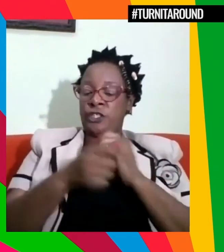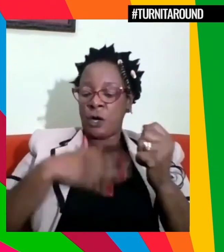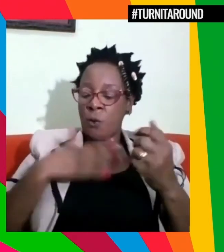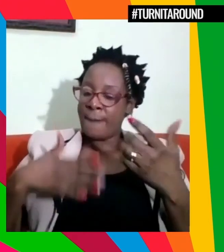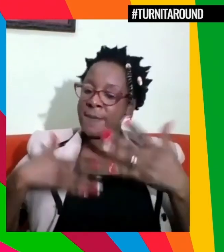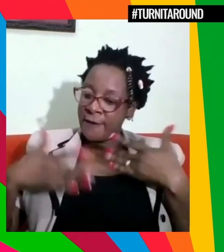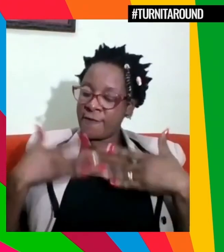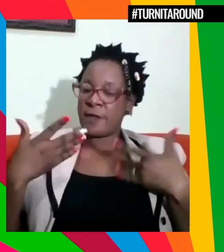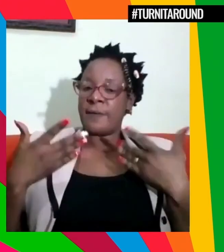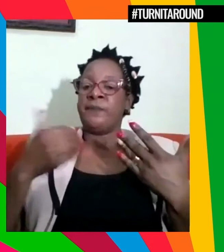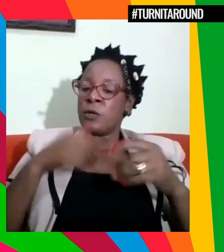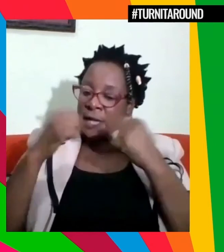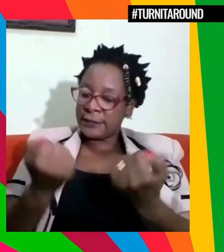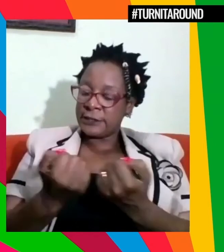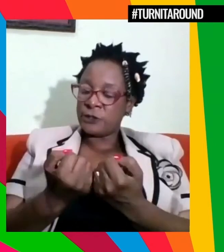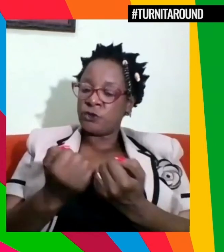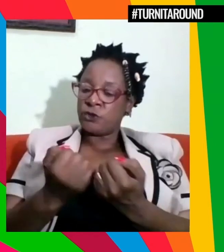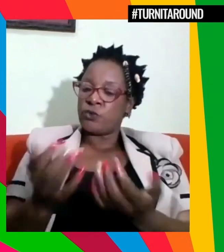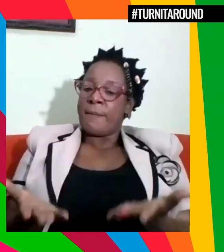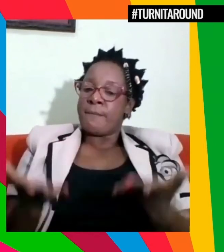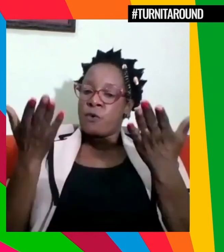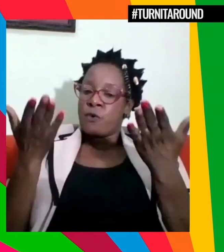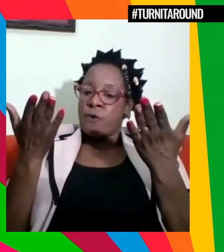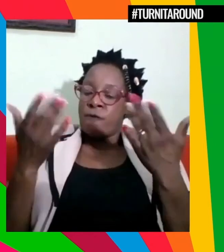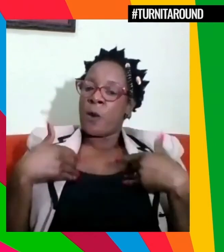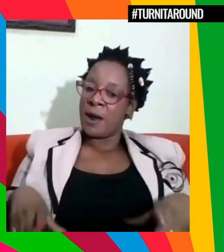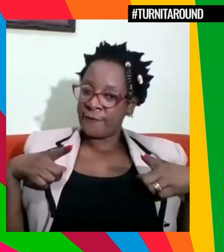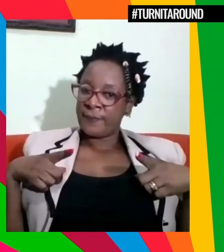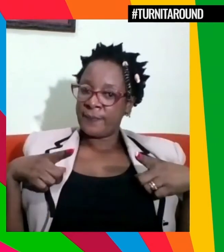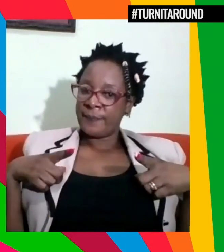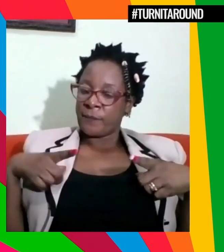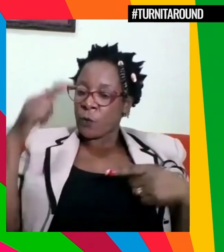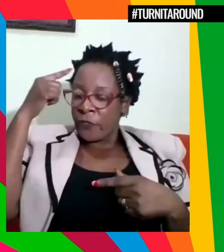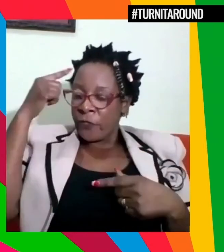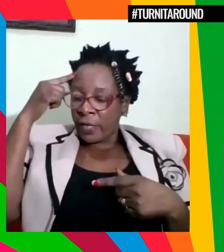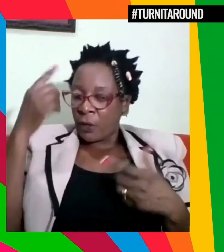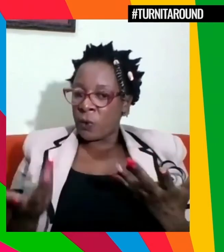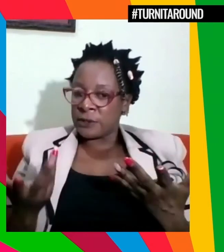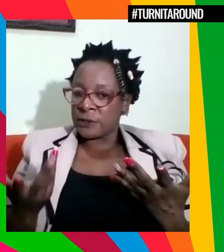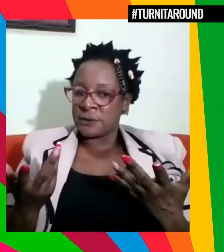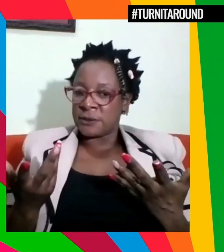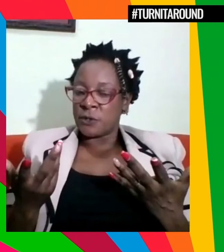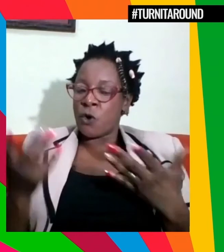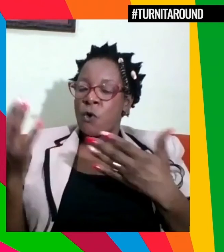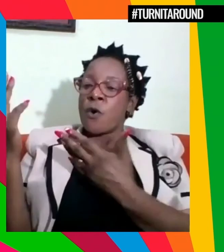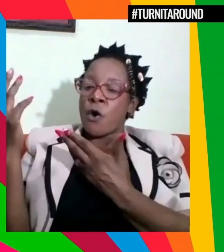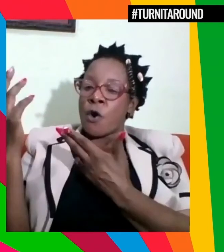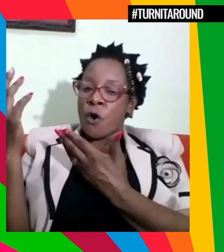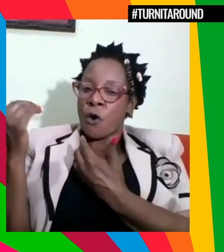sociedad para mejorar nuestra vida. ¿Y qué opinas? ¿Qué esperas que hagamos mejor tras la